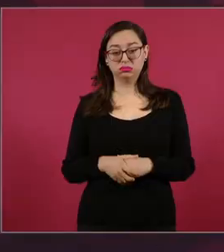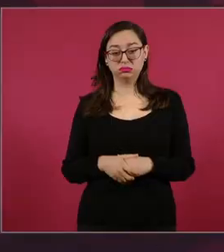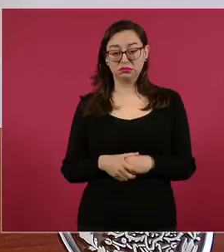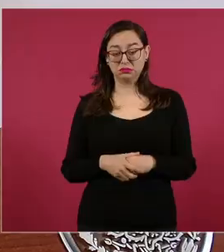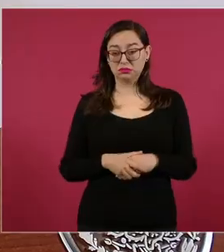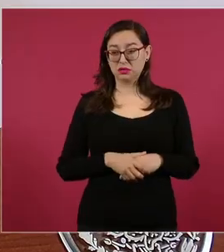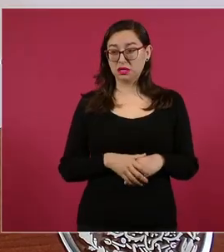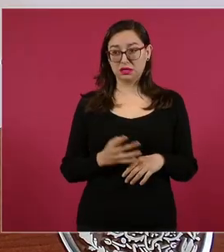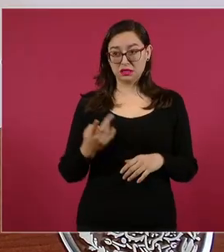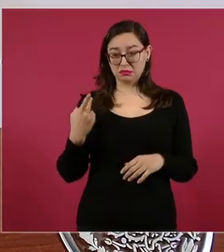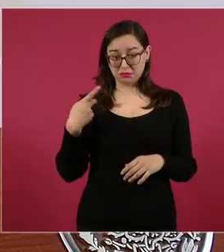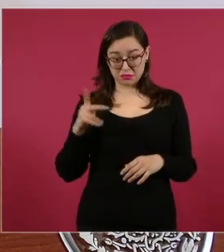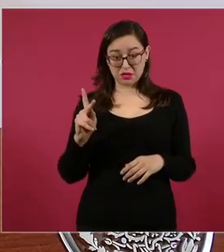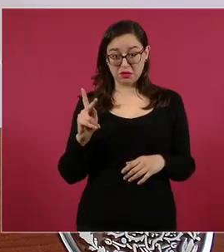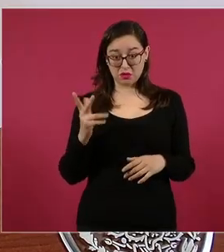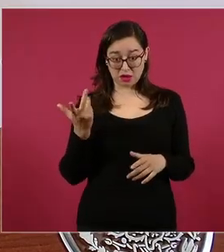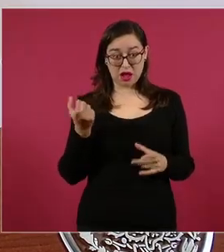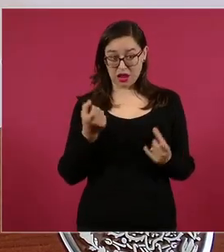votaran,